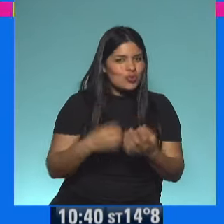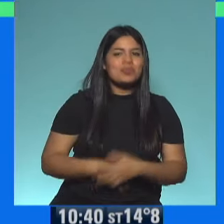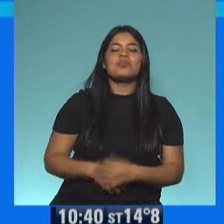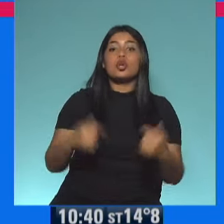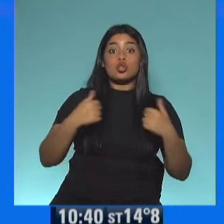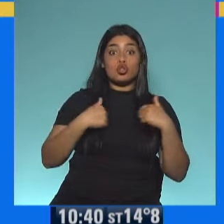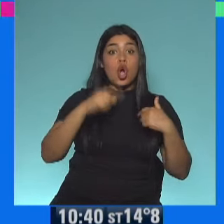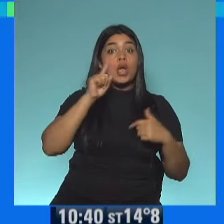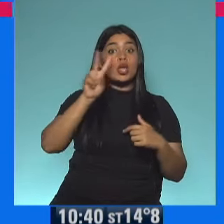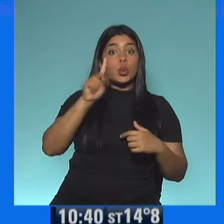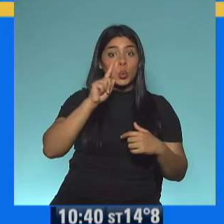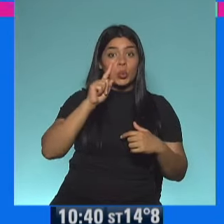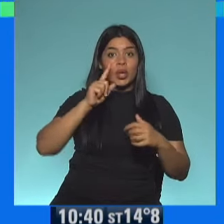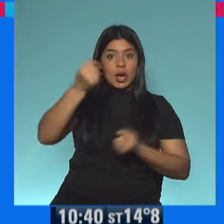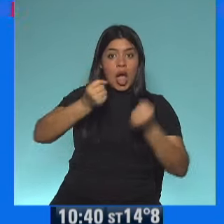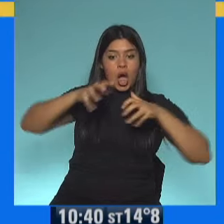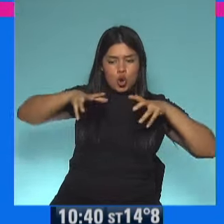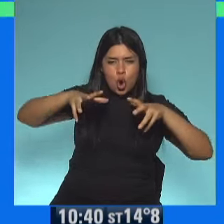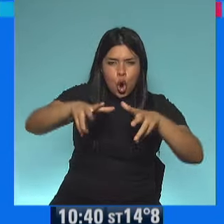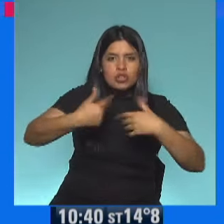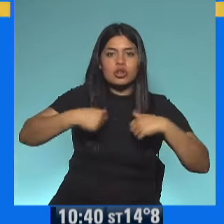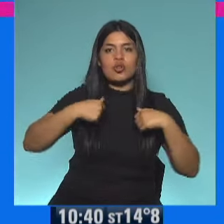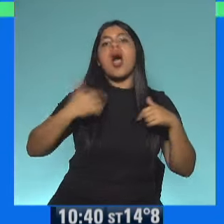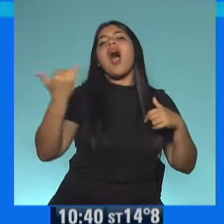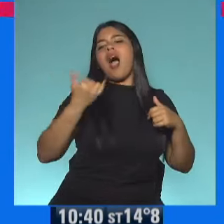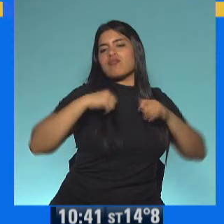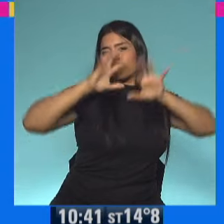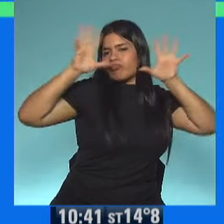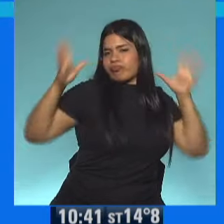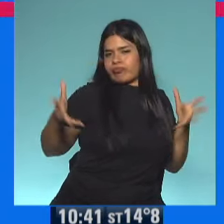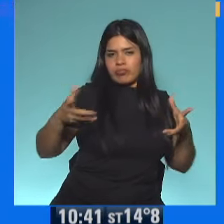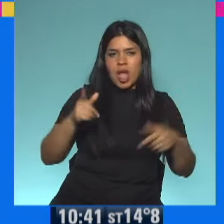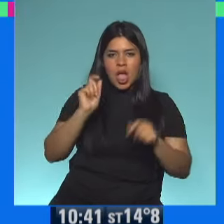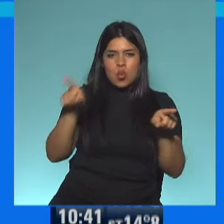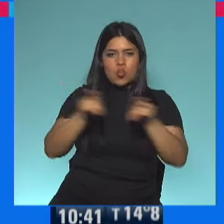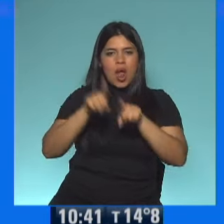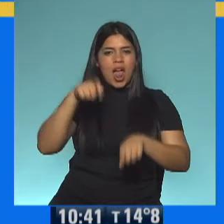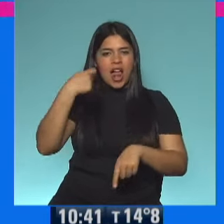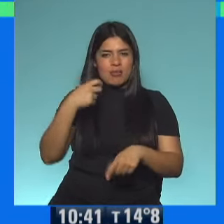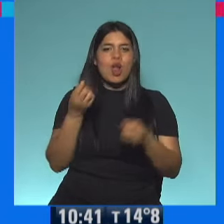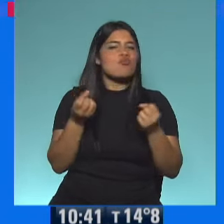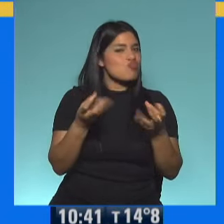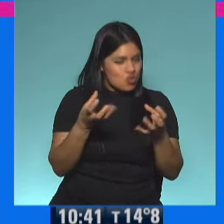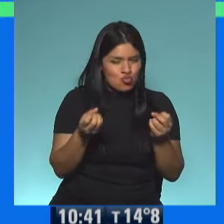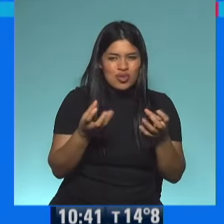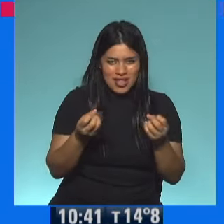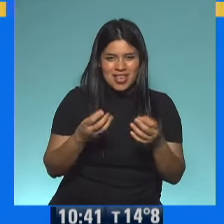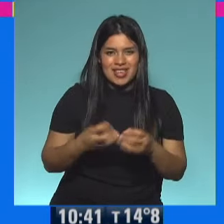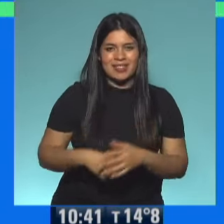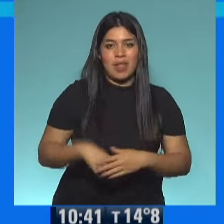mi carroza con mi pluma de pavo real. Qué ¡ay, hermosa. Qué genia! Qué buena. Divina esa carroza, literaleña.